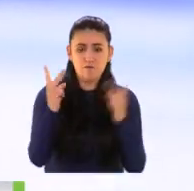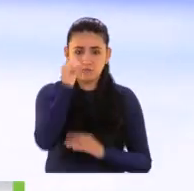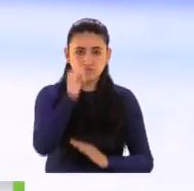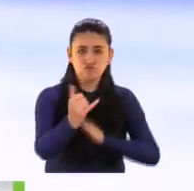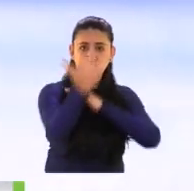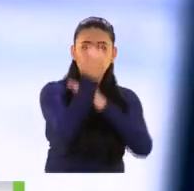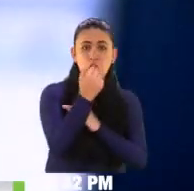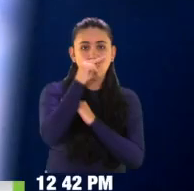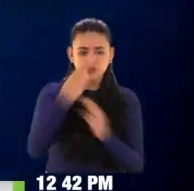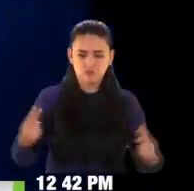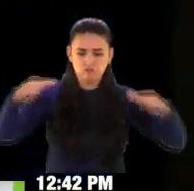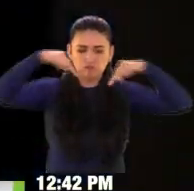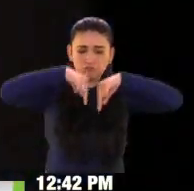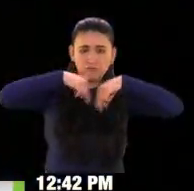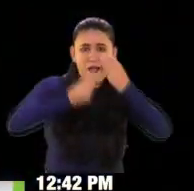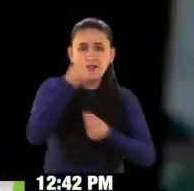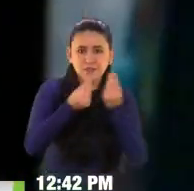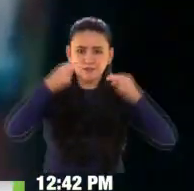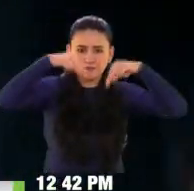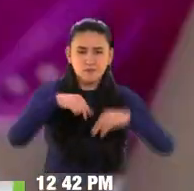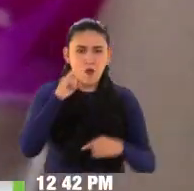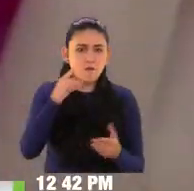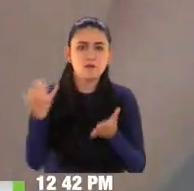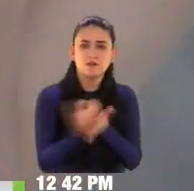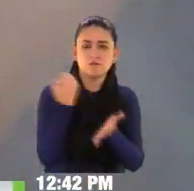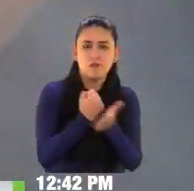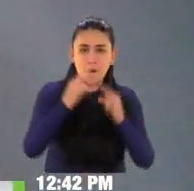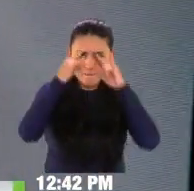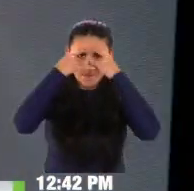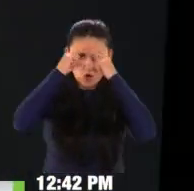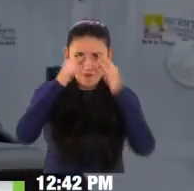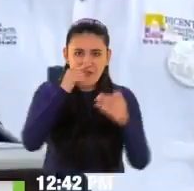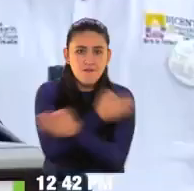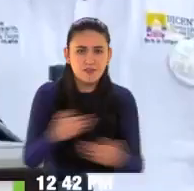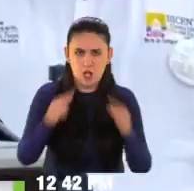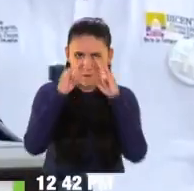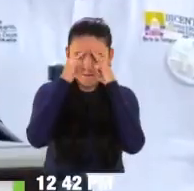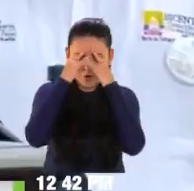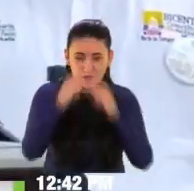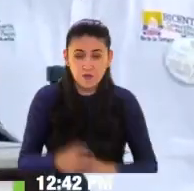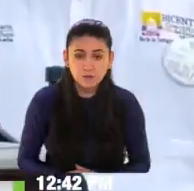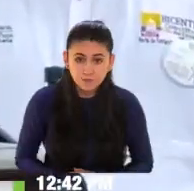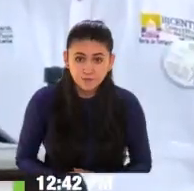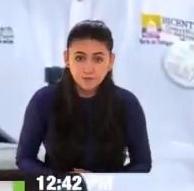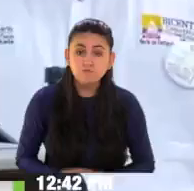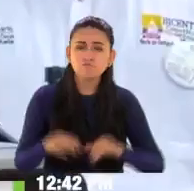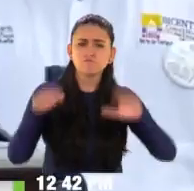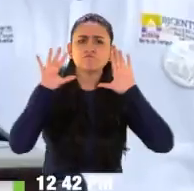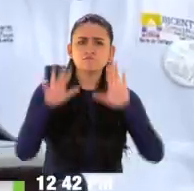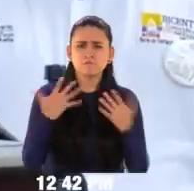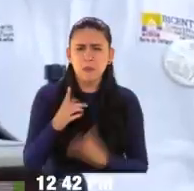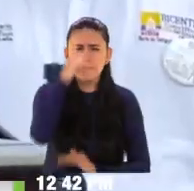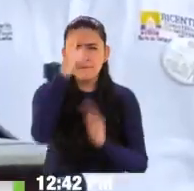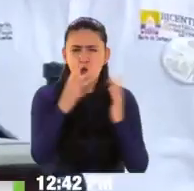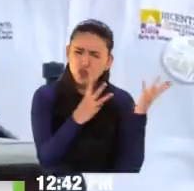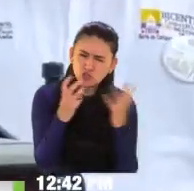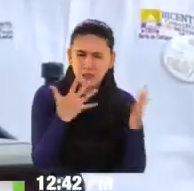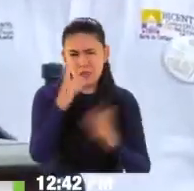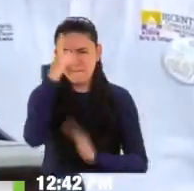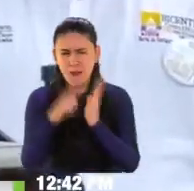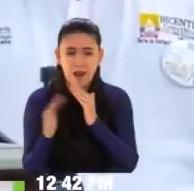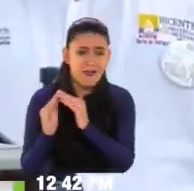directora del ICBF hizo una grave denuncia desde el municipio de Villa del Rosario, donde aseguró que se han identificado que varias casas están